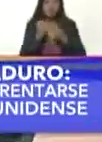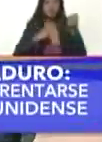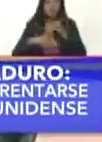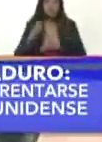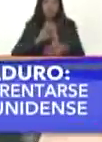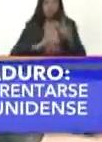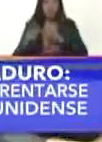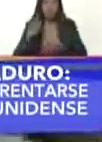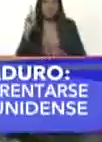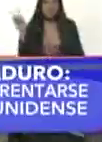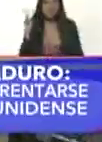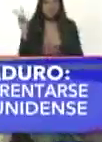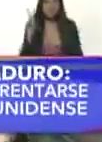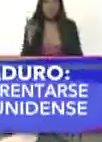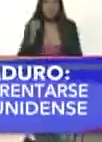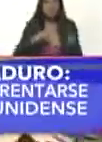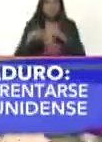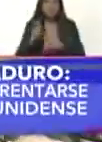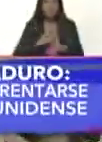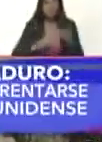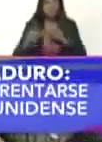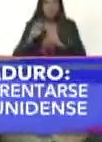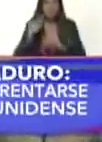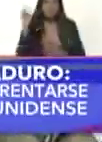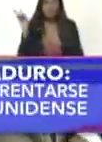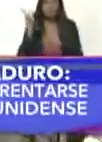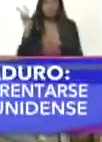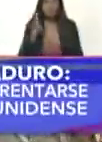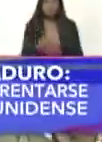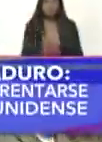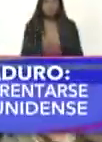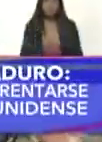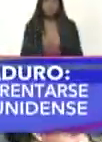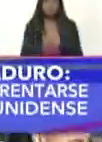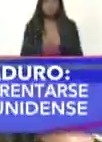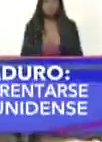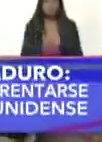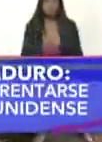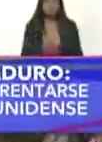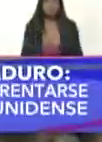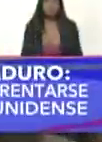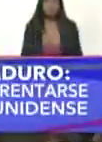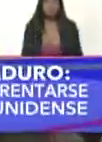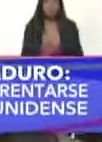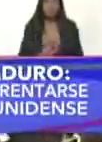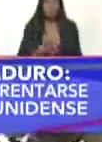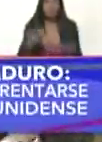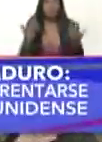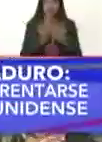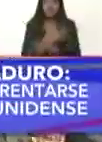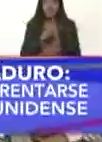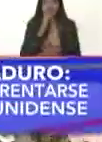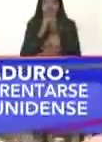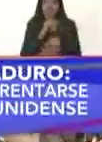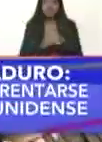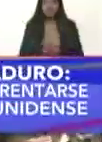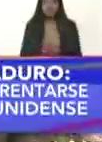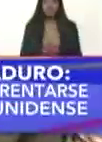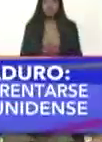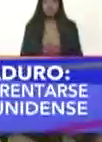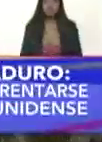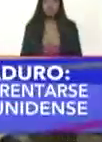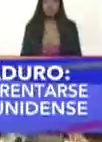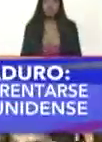amada Venezuela. La defensa de nuestra amada Venezuela. Que nadie se confunda.